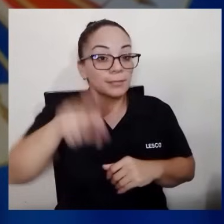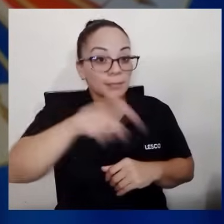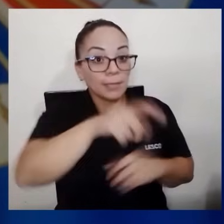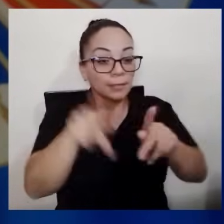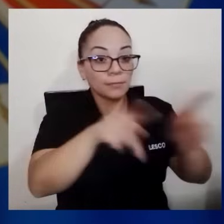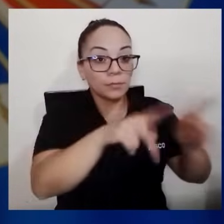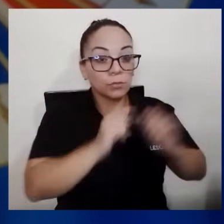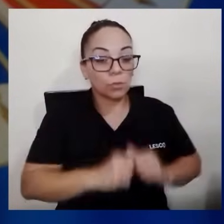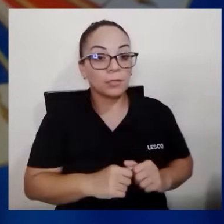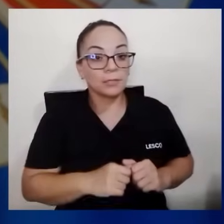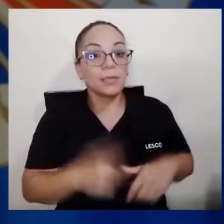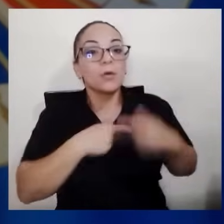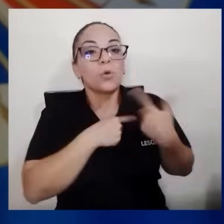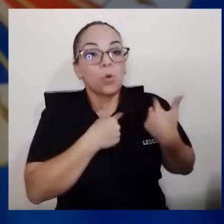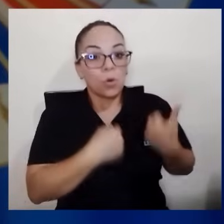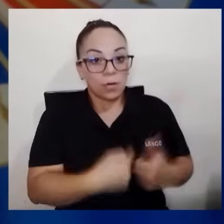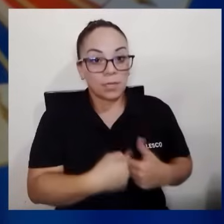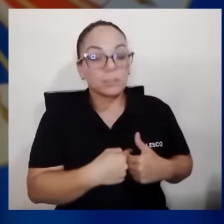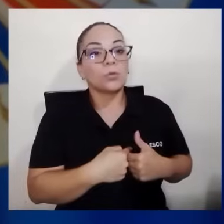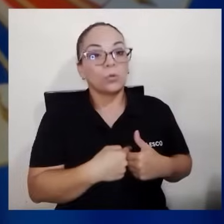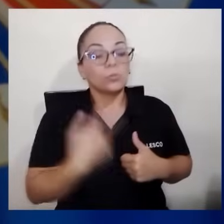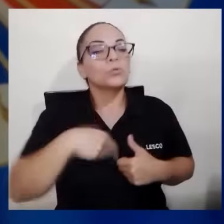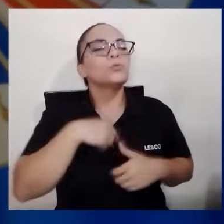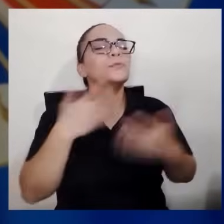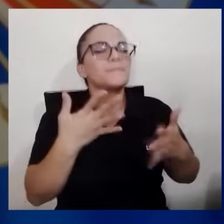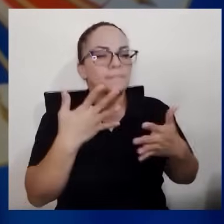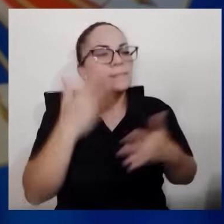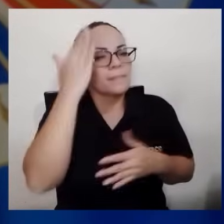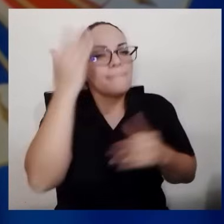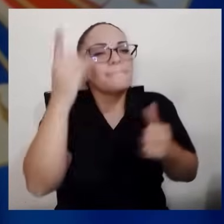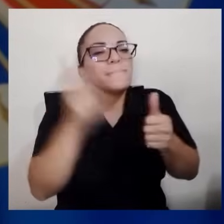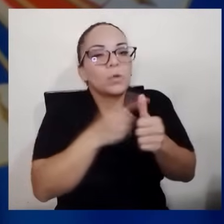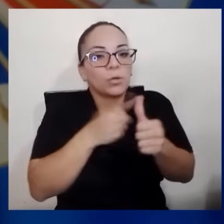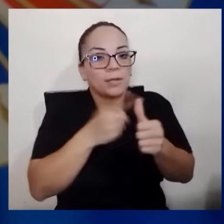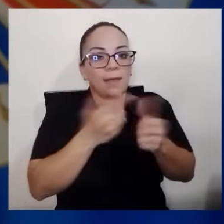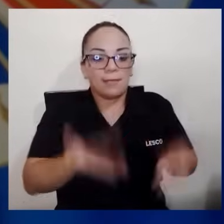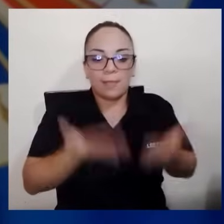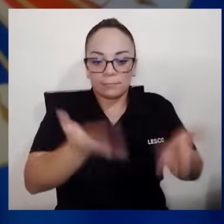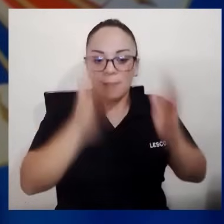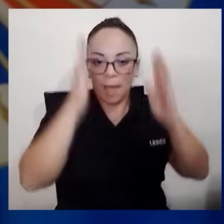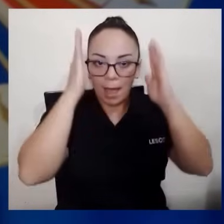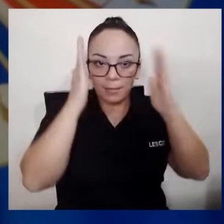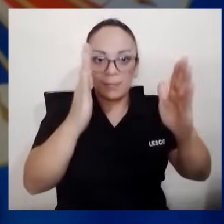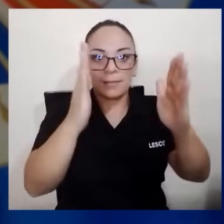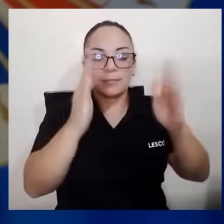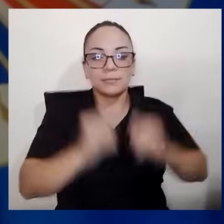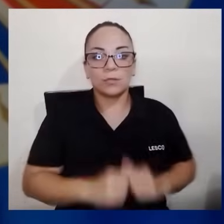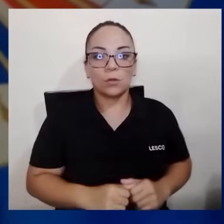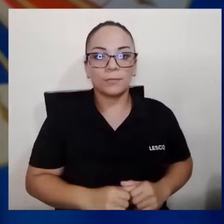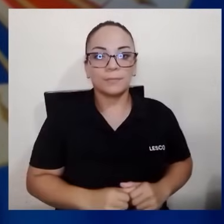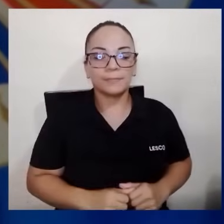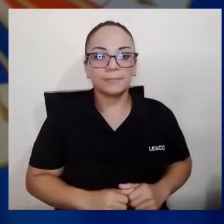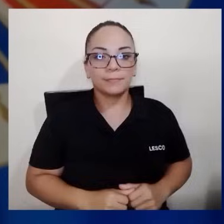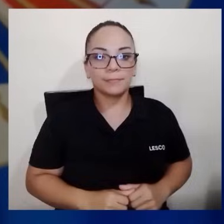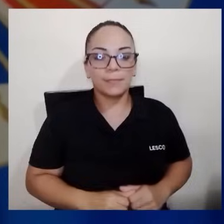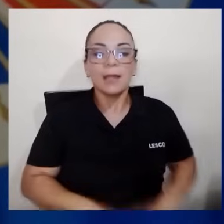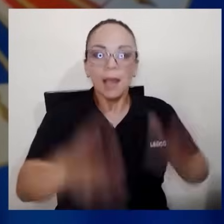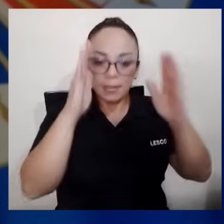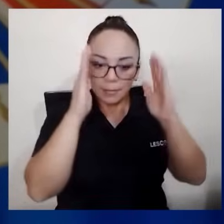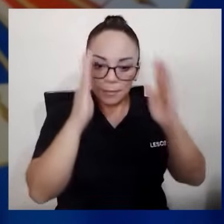corazón la prioridad de darles atención basada en el